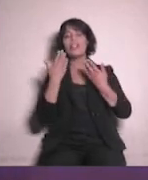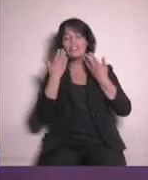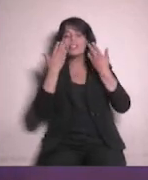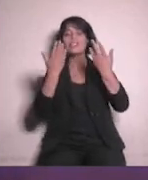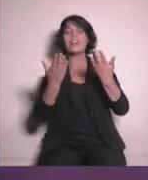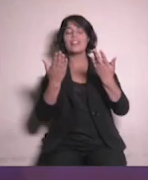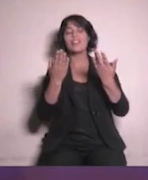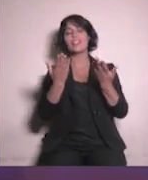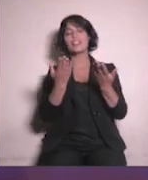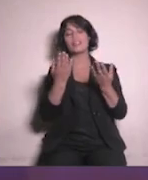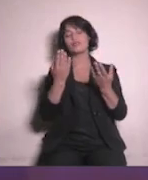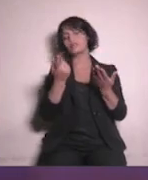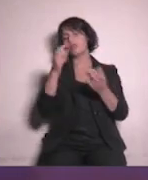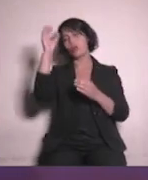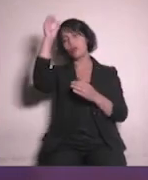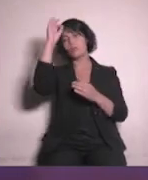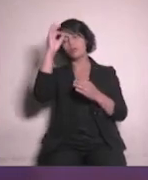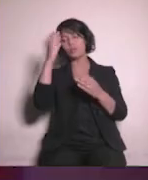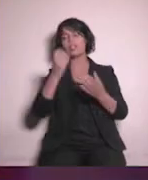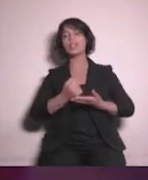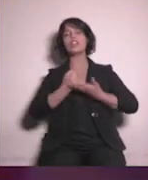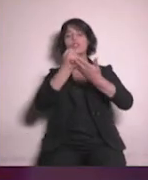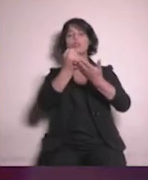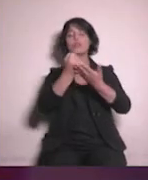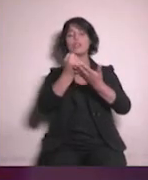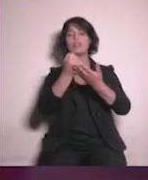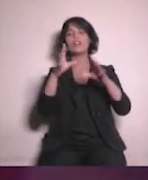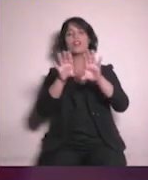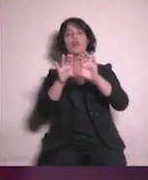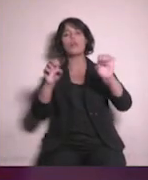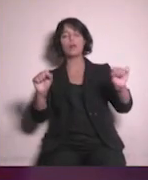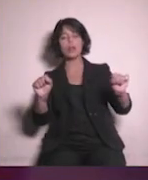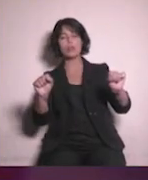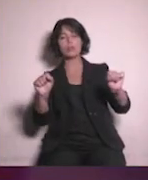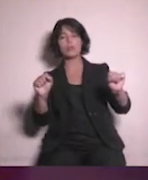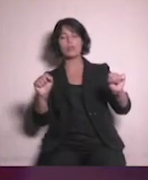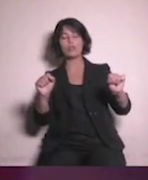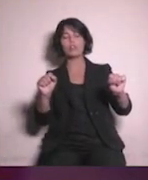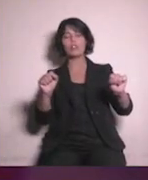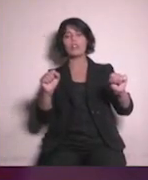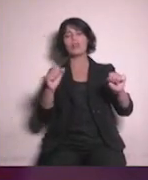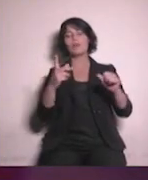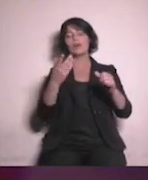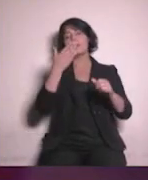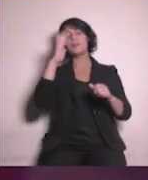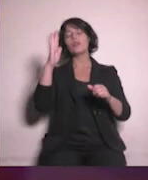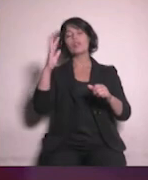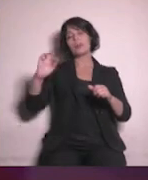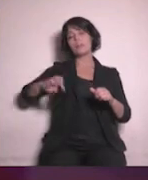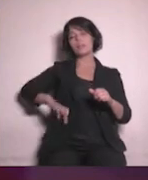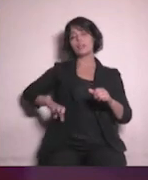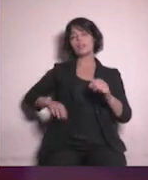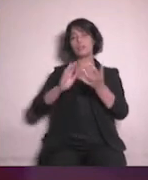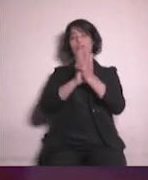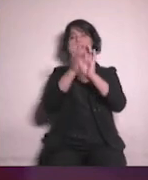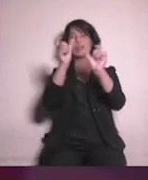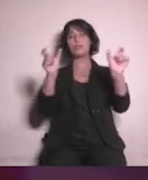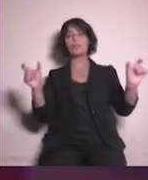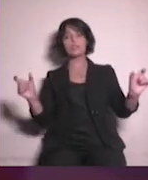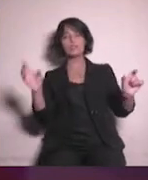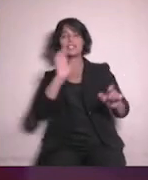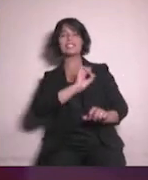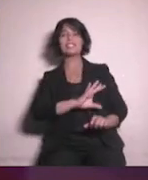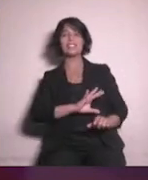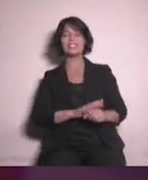representen el consenso, que no debe ser otro que introducir medidas que mejoren las pensiones de todos los chilenos en corto, mediano y largo